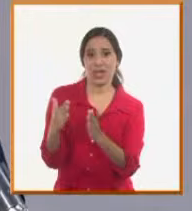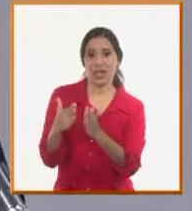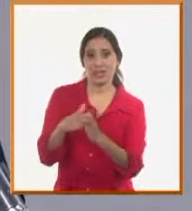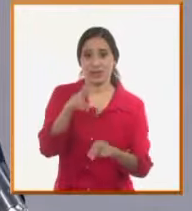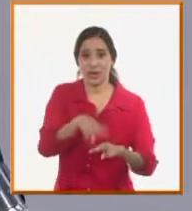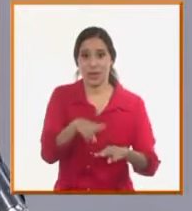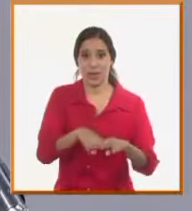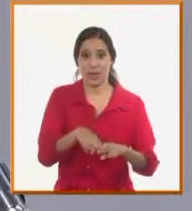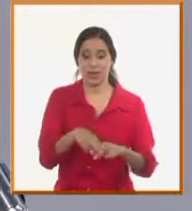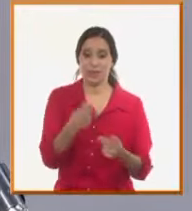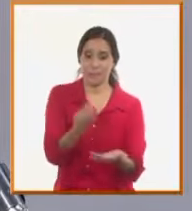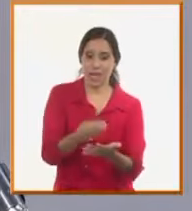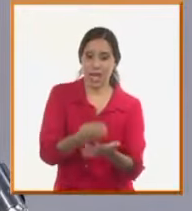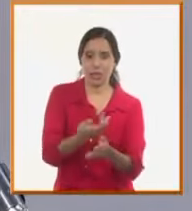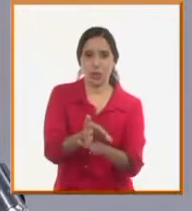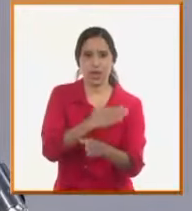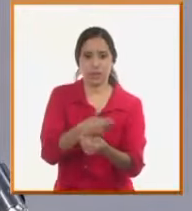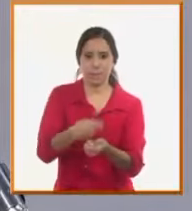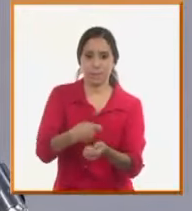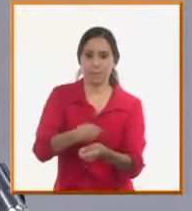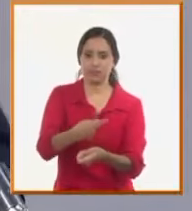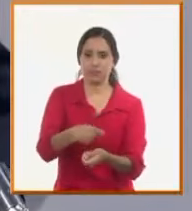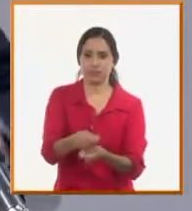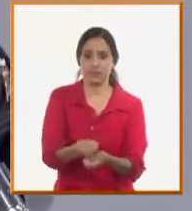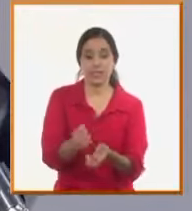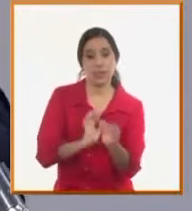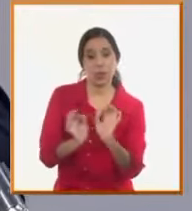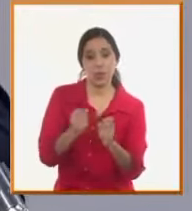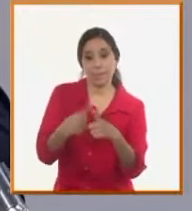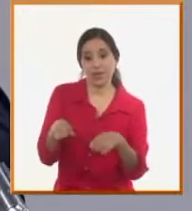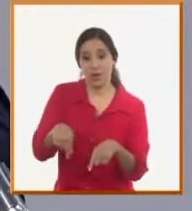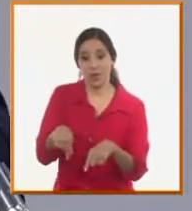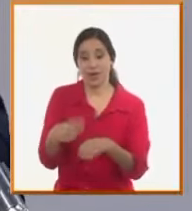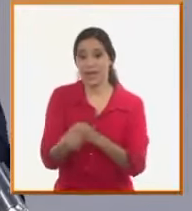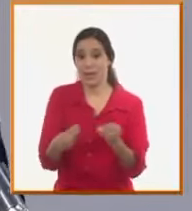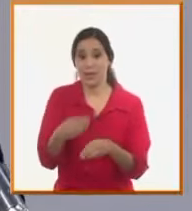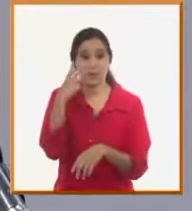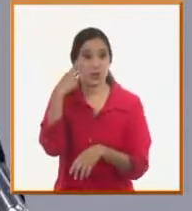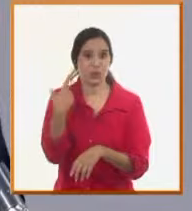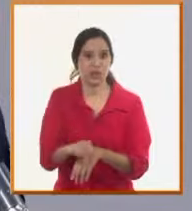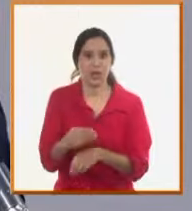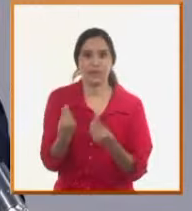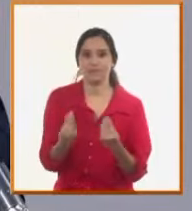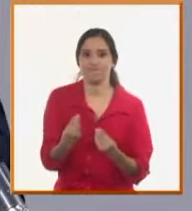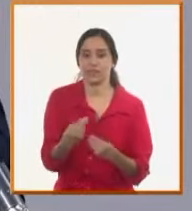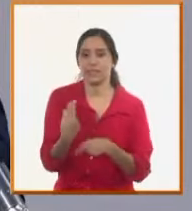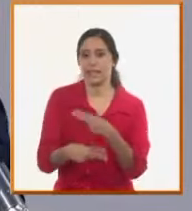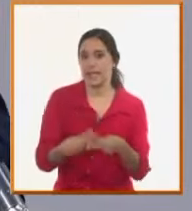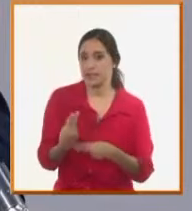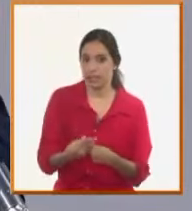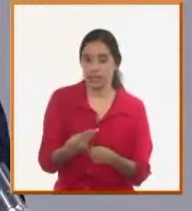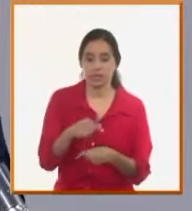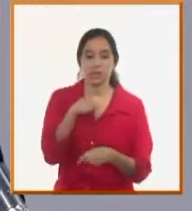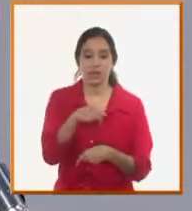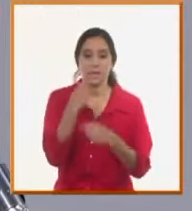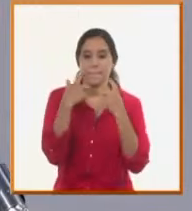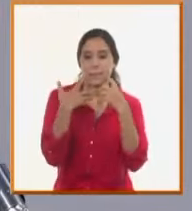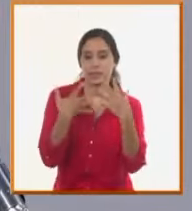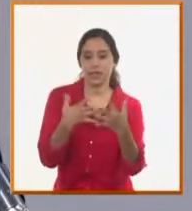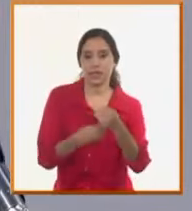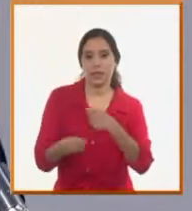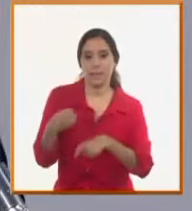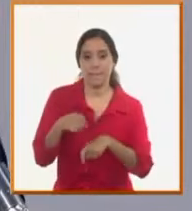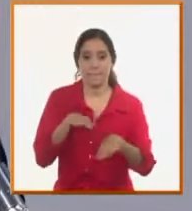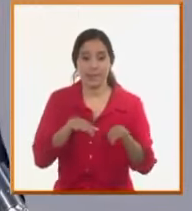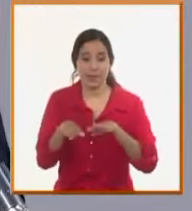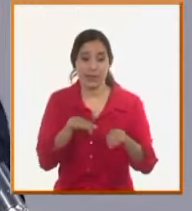que Fermín ahorita hablaba de eso, que no solo debe ser, y eso es un tema donde debemos seguir trabajando en cuanto a la preparación de nuestros